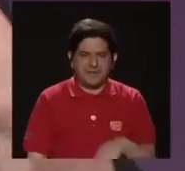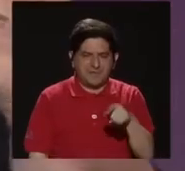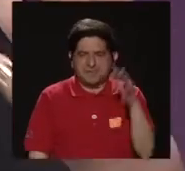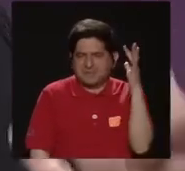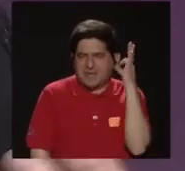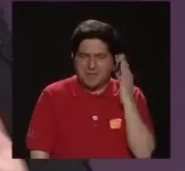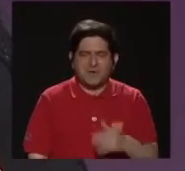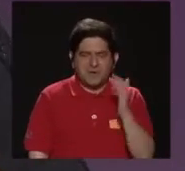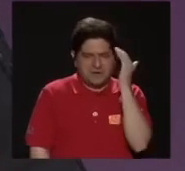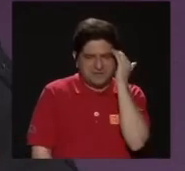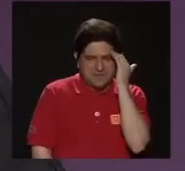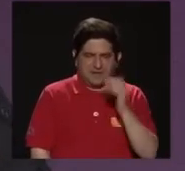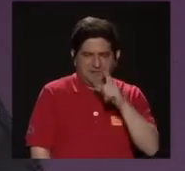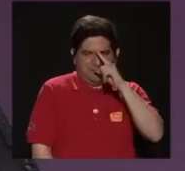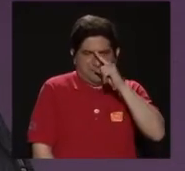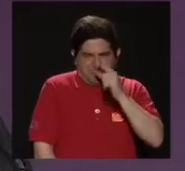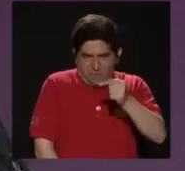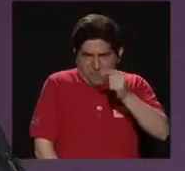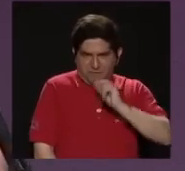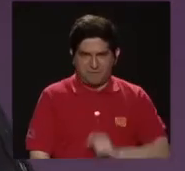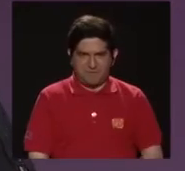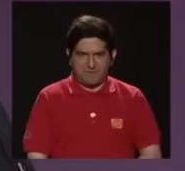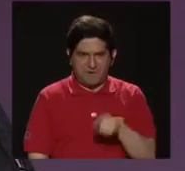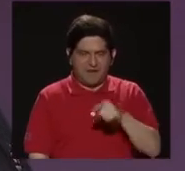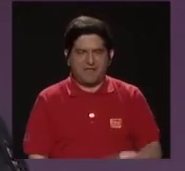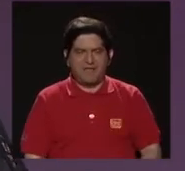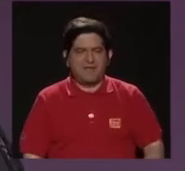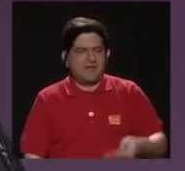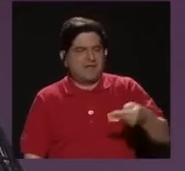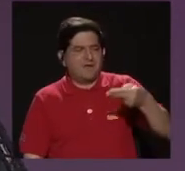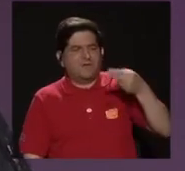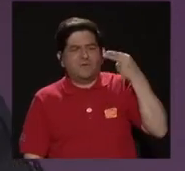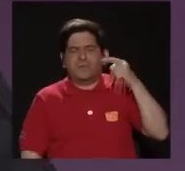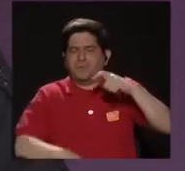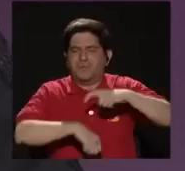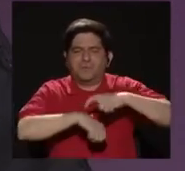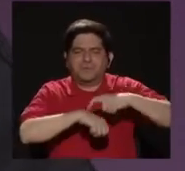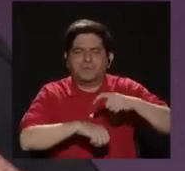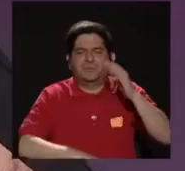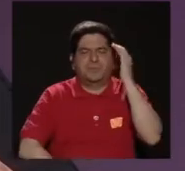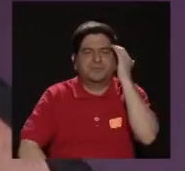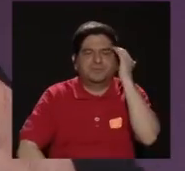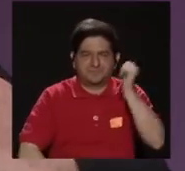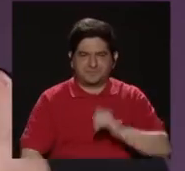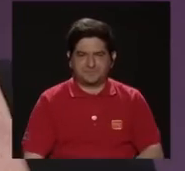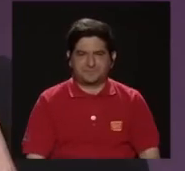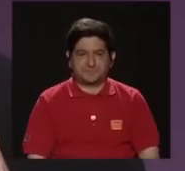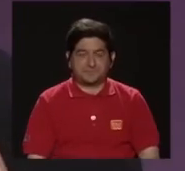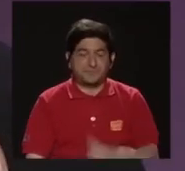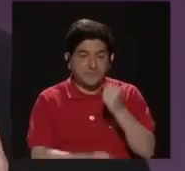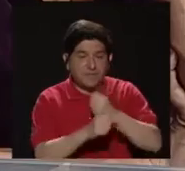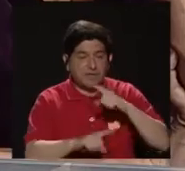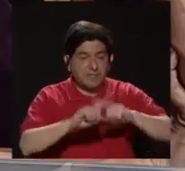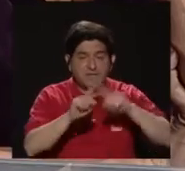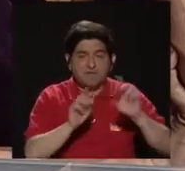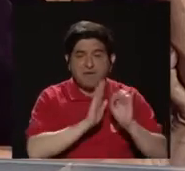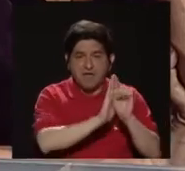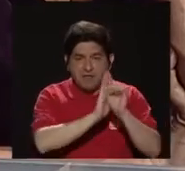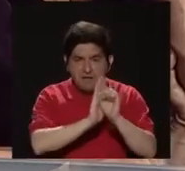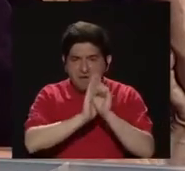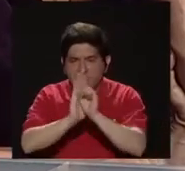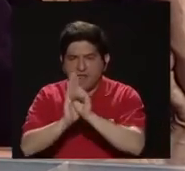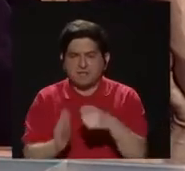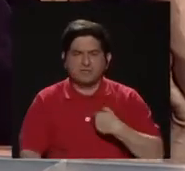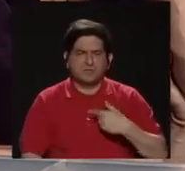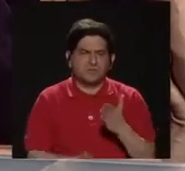la vieja bruja, la vieja ancestral, el conocimiento. Y estaba trabajando con muchos símbolos, pero tuve